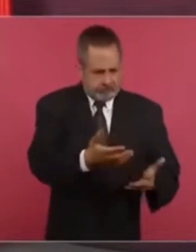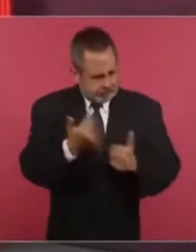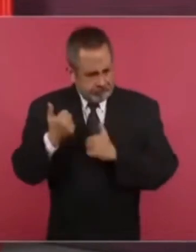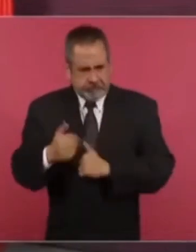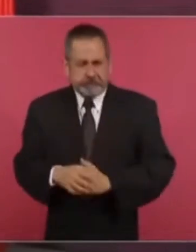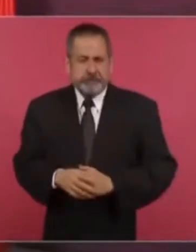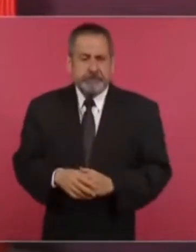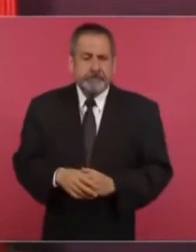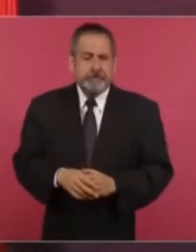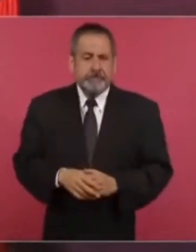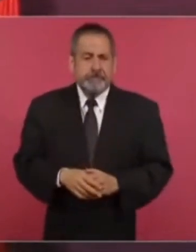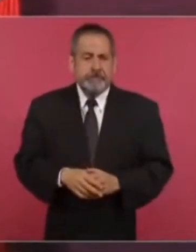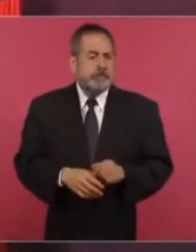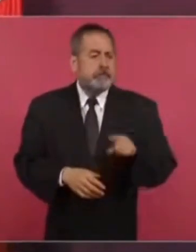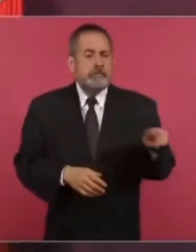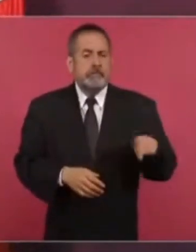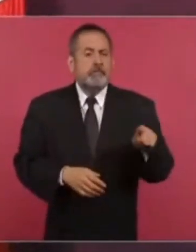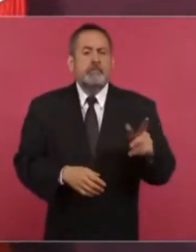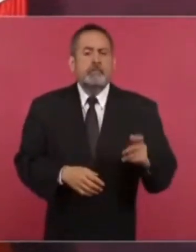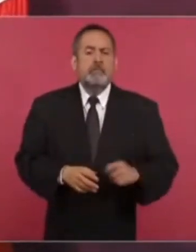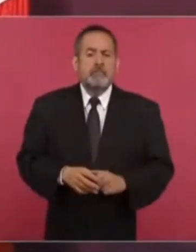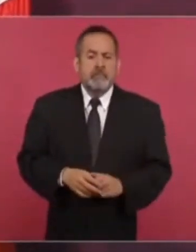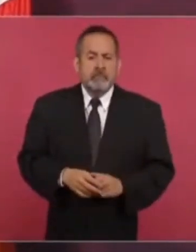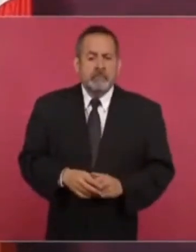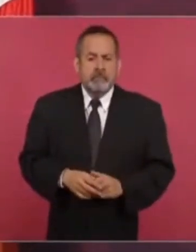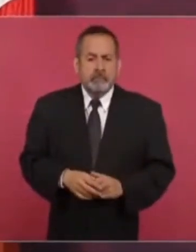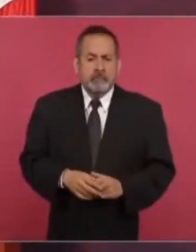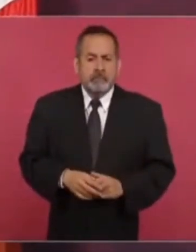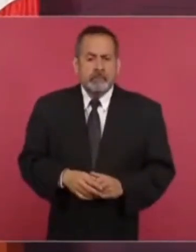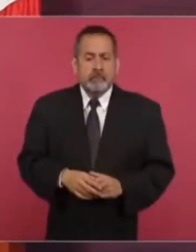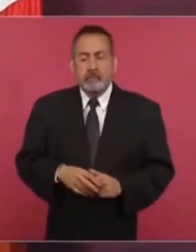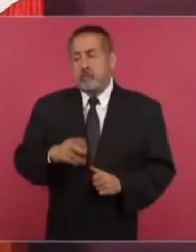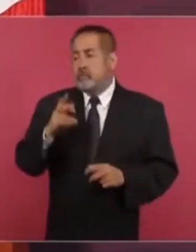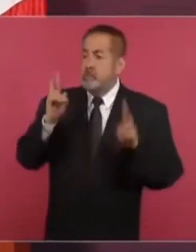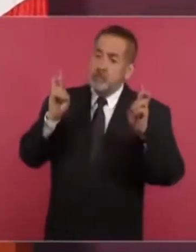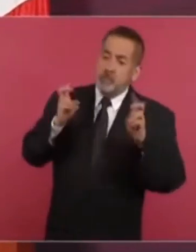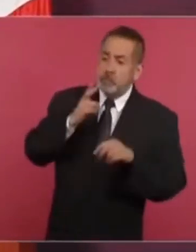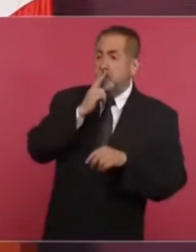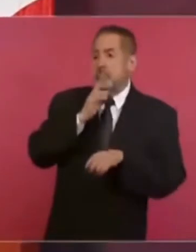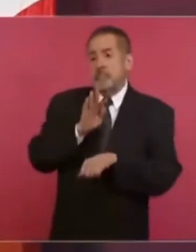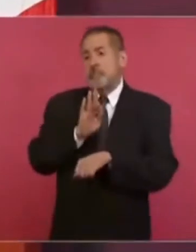y ellos que hablan de la defensa